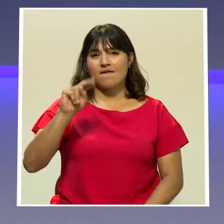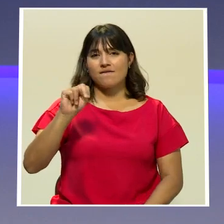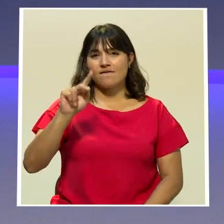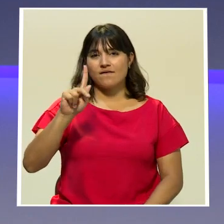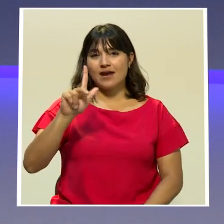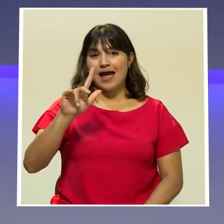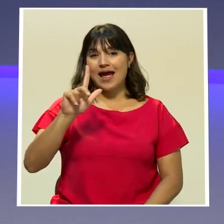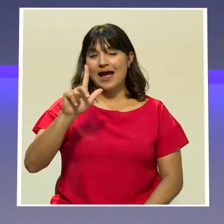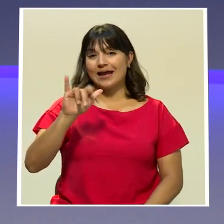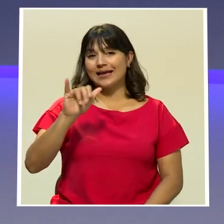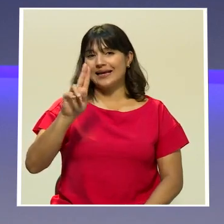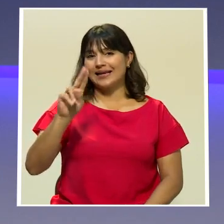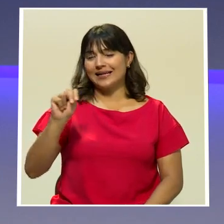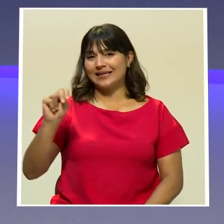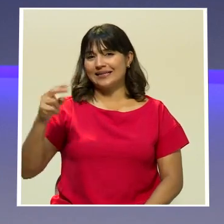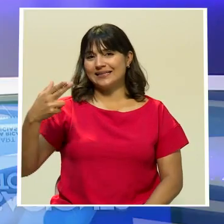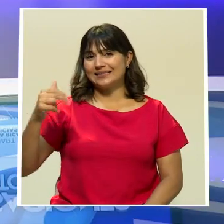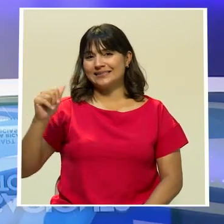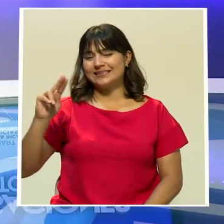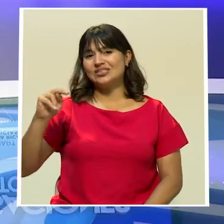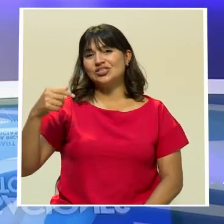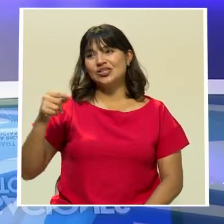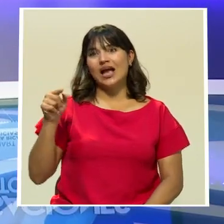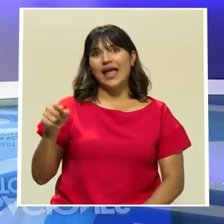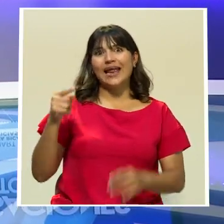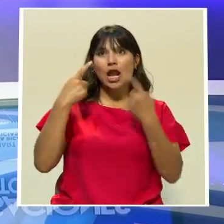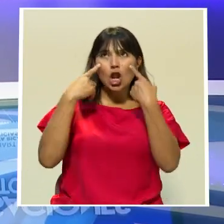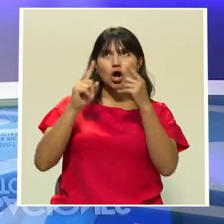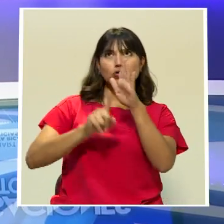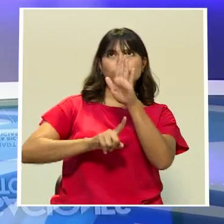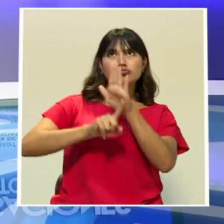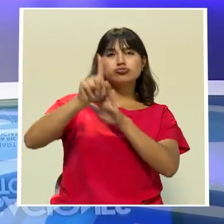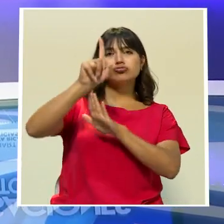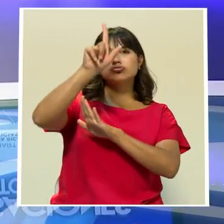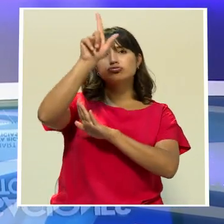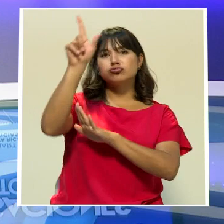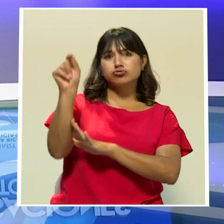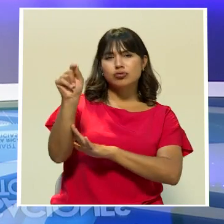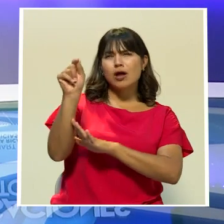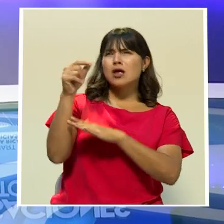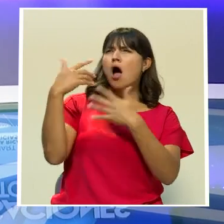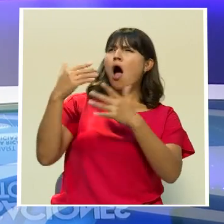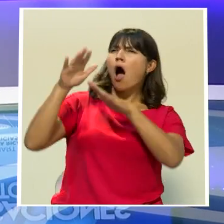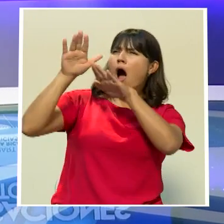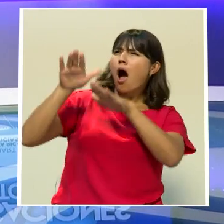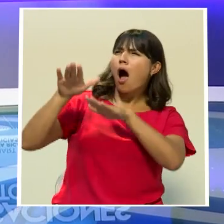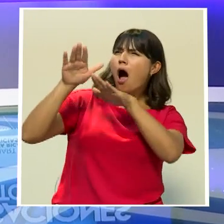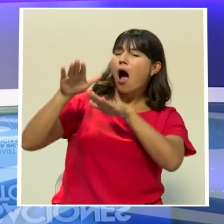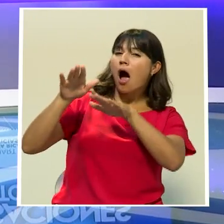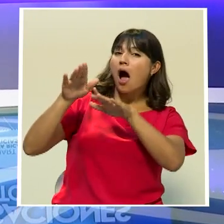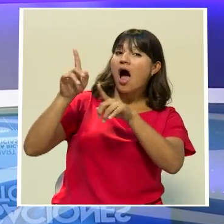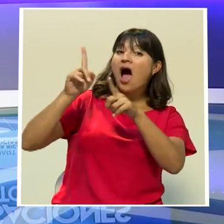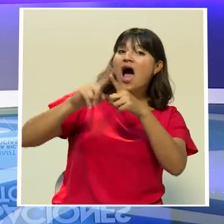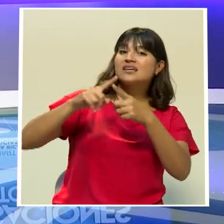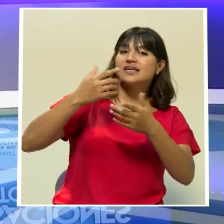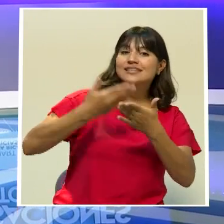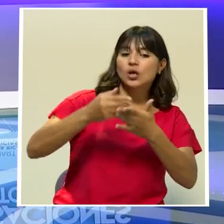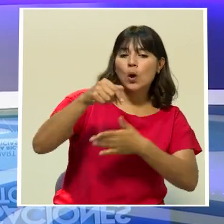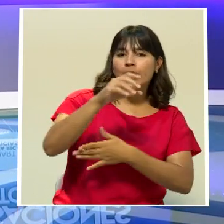fue el gran héroe costarricense de la conquista del espacio hasta que llegó a Costa Rica. Y cuando llegó a Costa